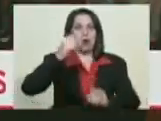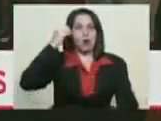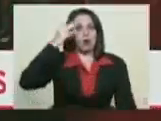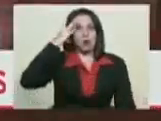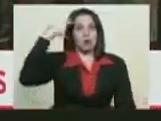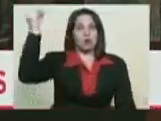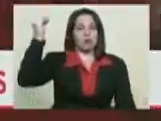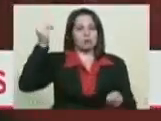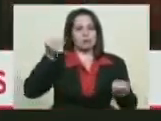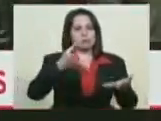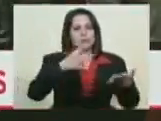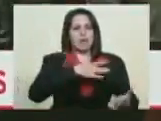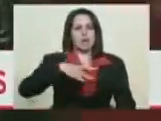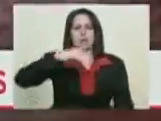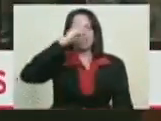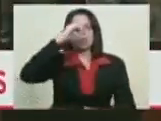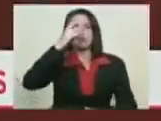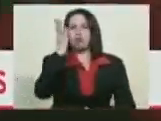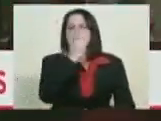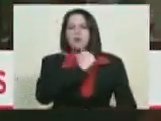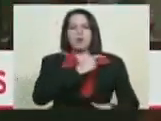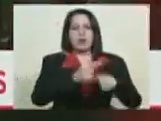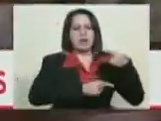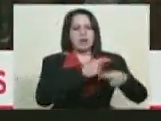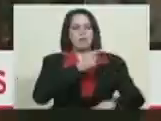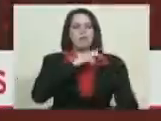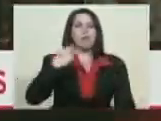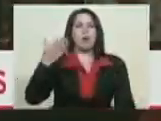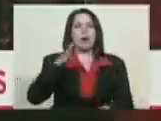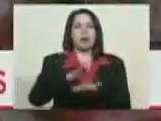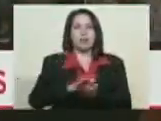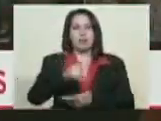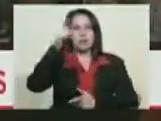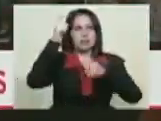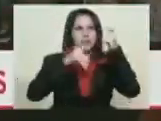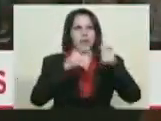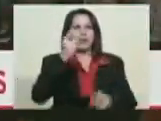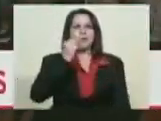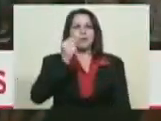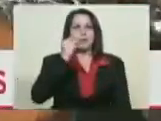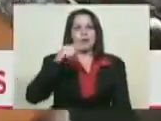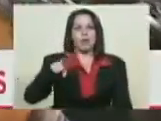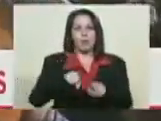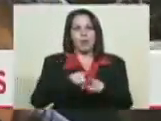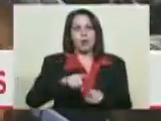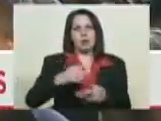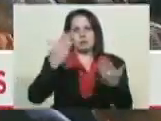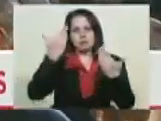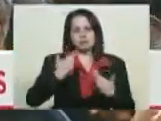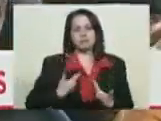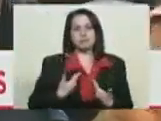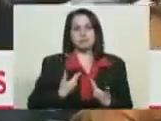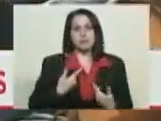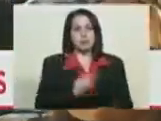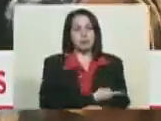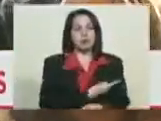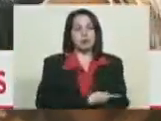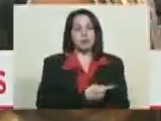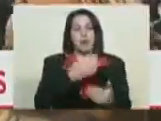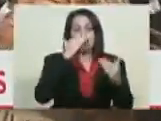victoria al espíritu inmortal de Hugo Chávez Frías, nuestro padre, nuestro hermano mayor.